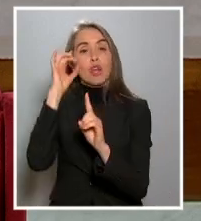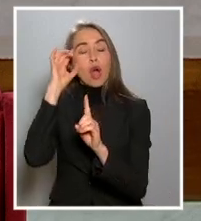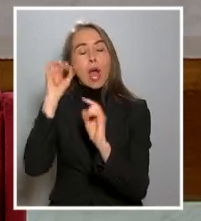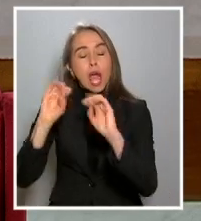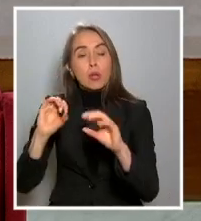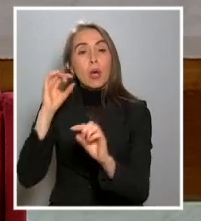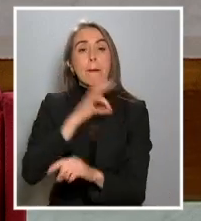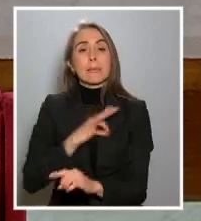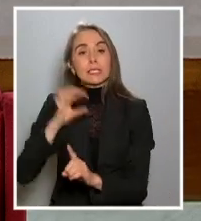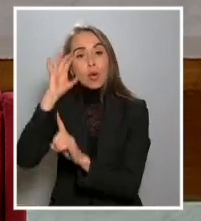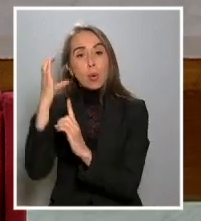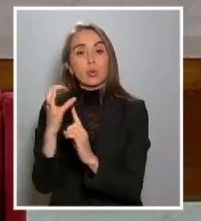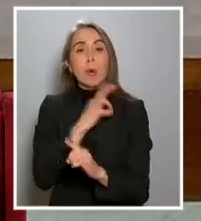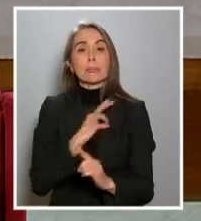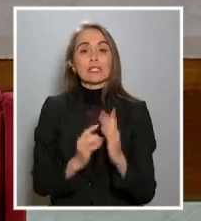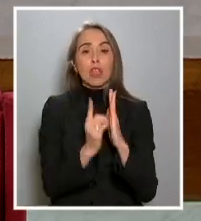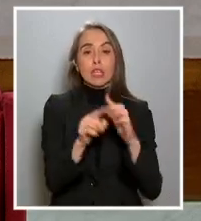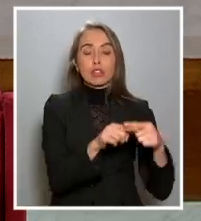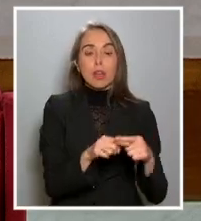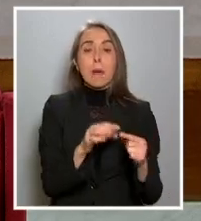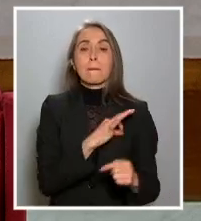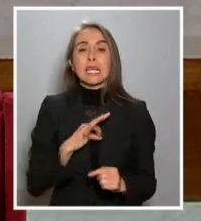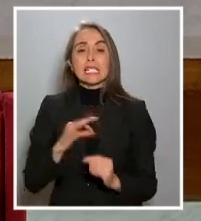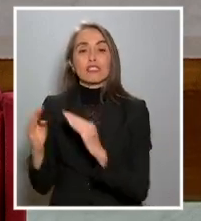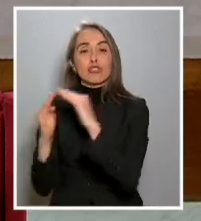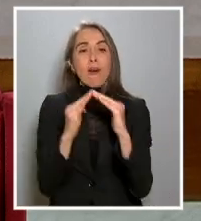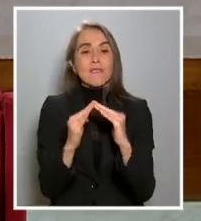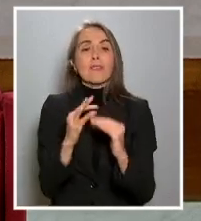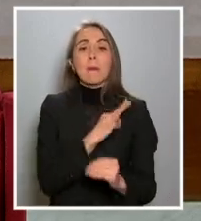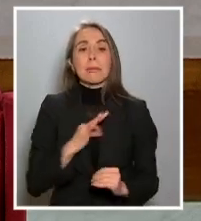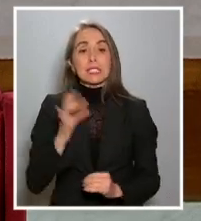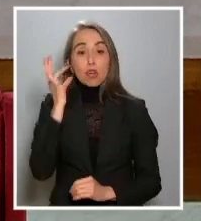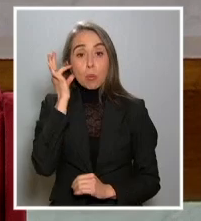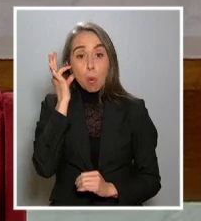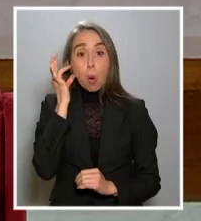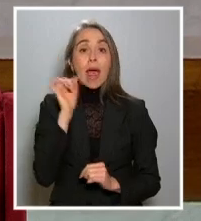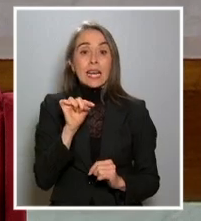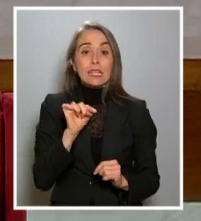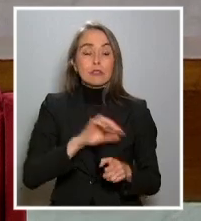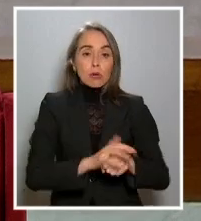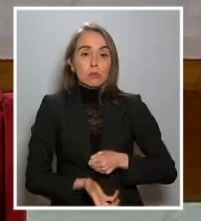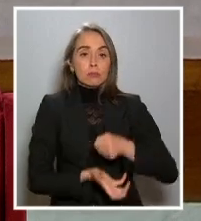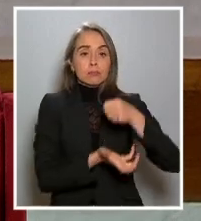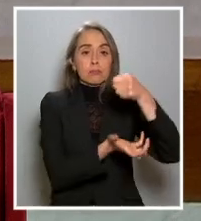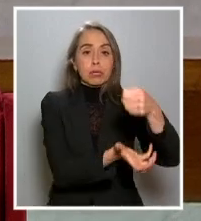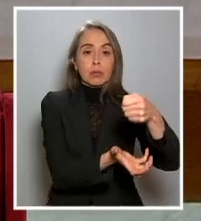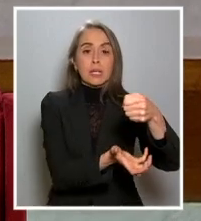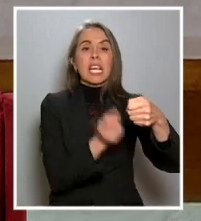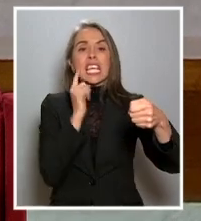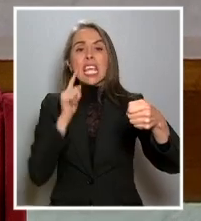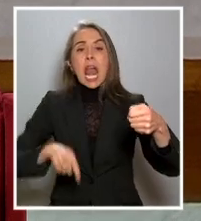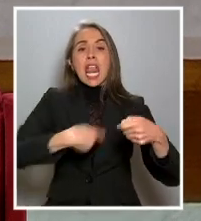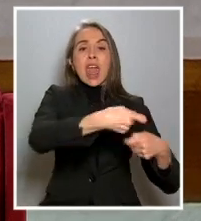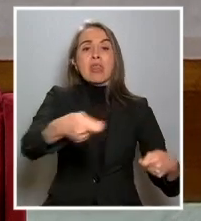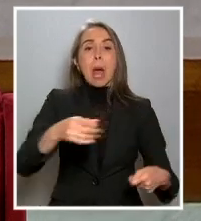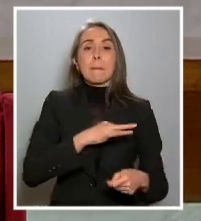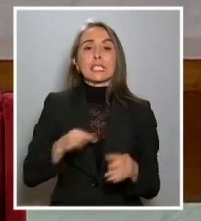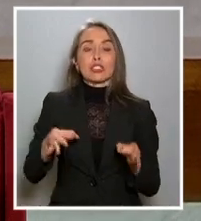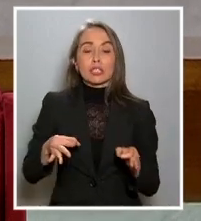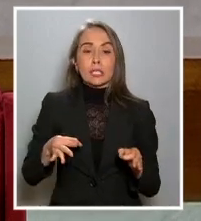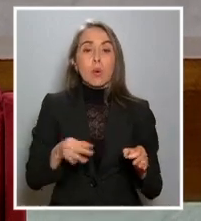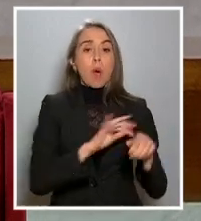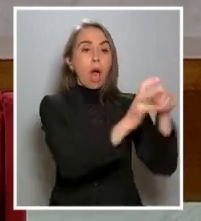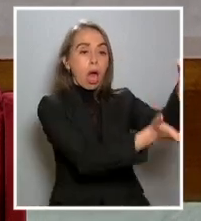cultura, desarrollo social, vivienda y mujer reciban a través del Ministerio de Seguridad recursos para